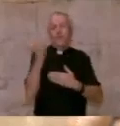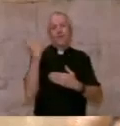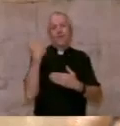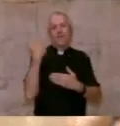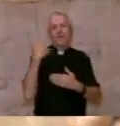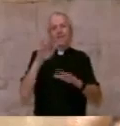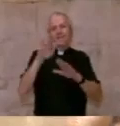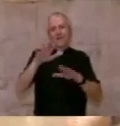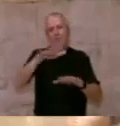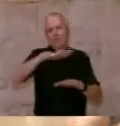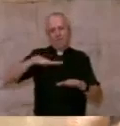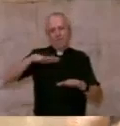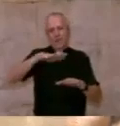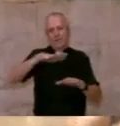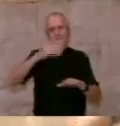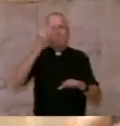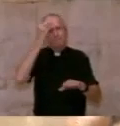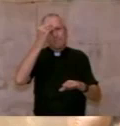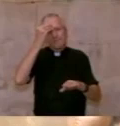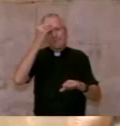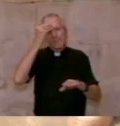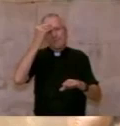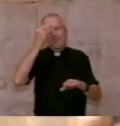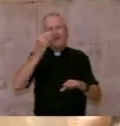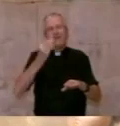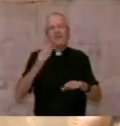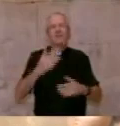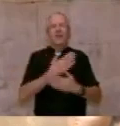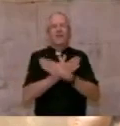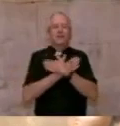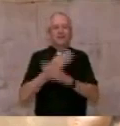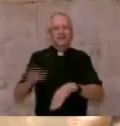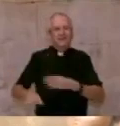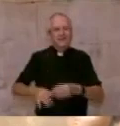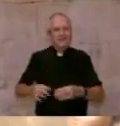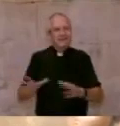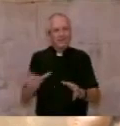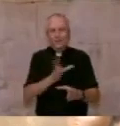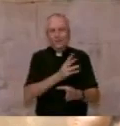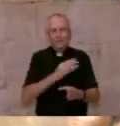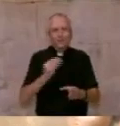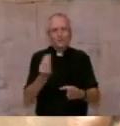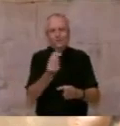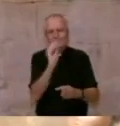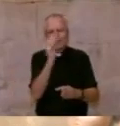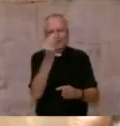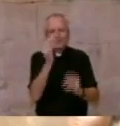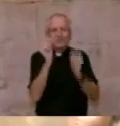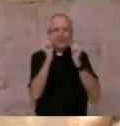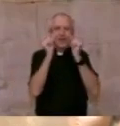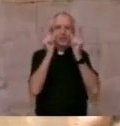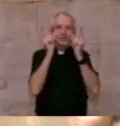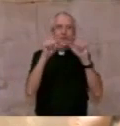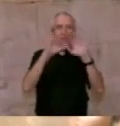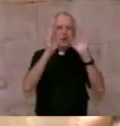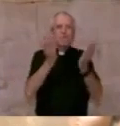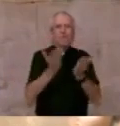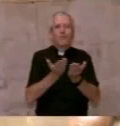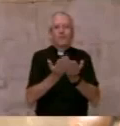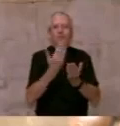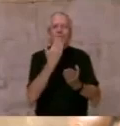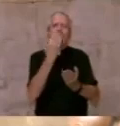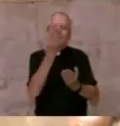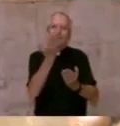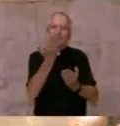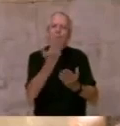plaza. Pensaba rezando a la Virgen de la Cinta, en todos esos niños que abren los ojos a la luz de este mundo. Te